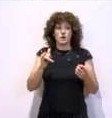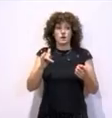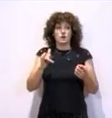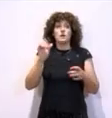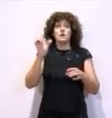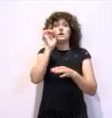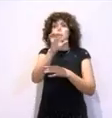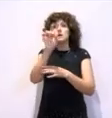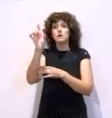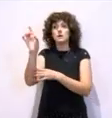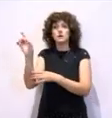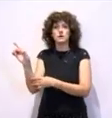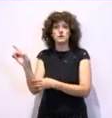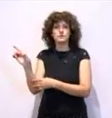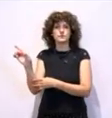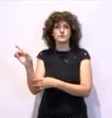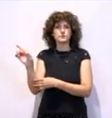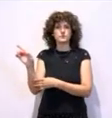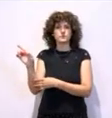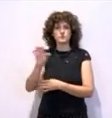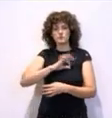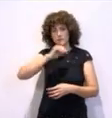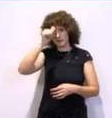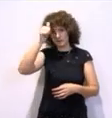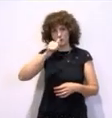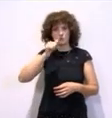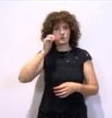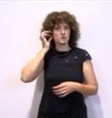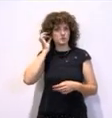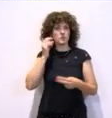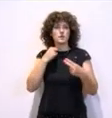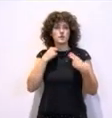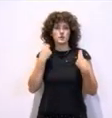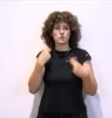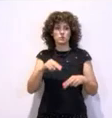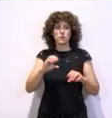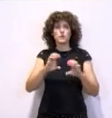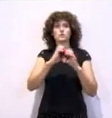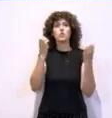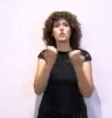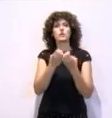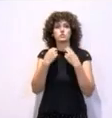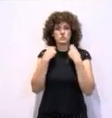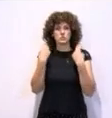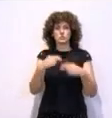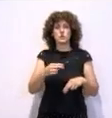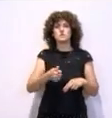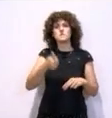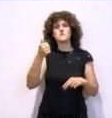enviaremos, dirigida a los señores y señoras diputados del Congreso de los Diputados, más de